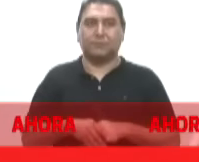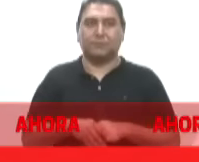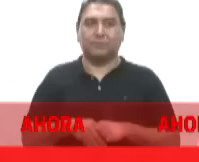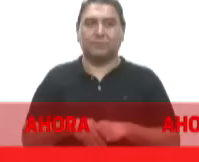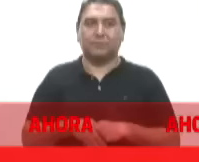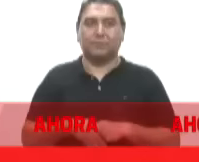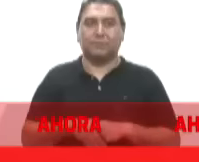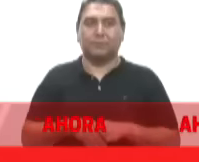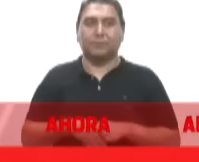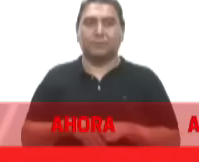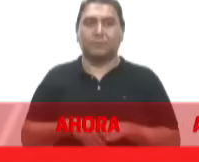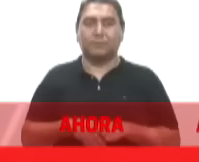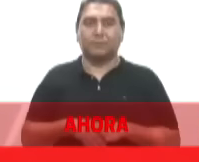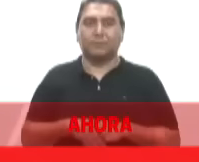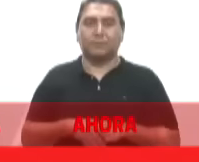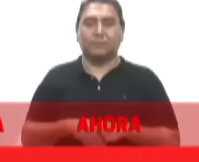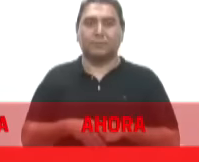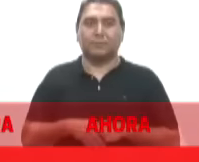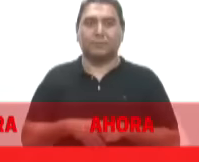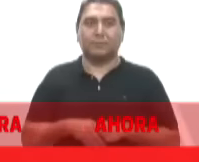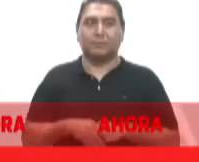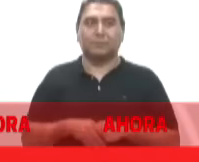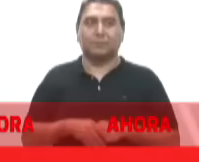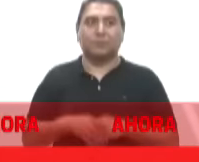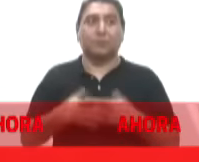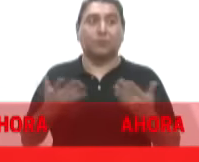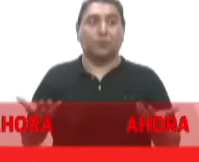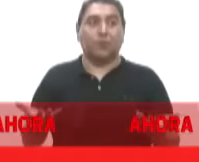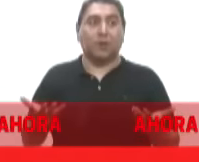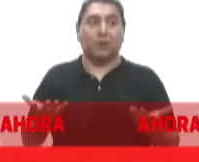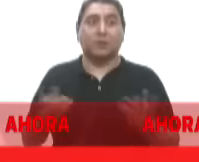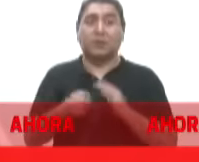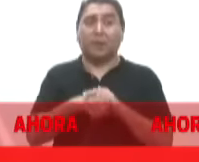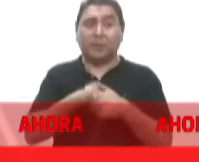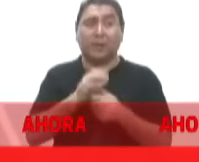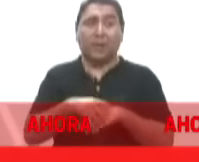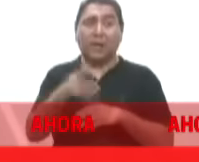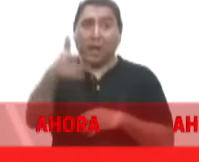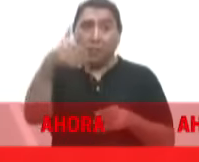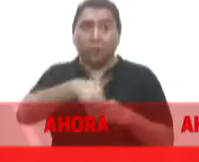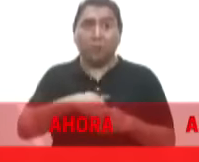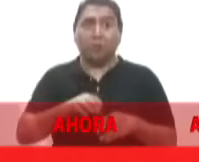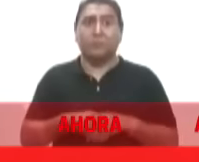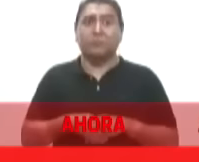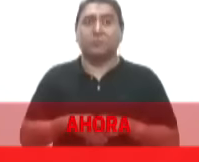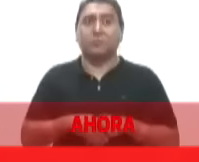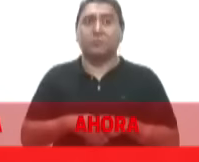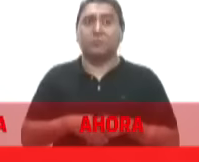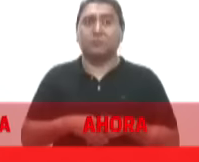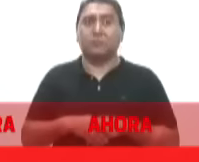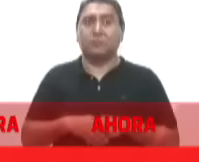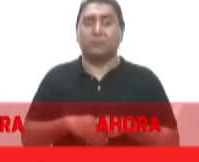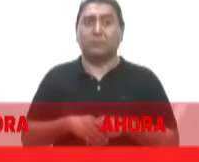No le abren el micrófono a Di Tullio. Bueno, entonces se abstiene en el voto. Se abstiene en el